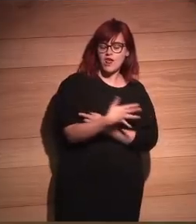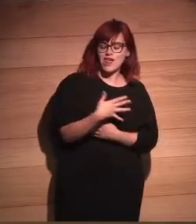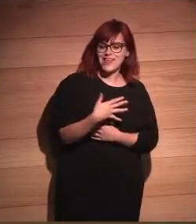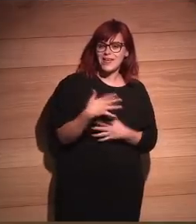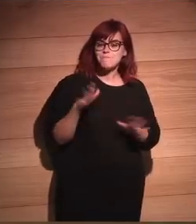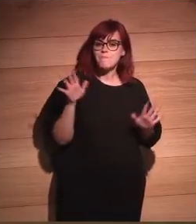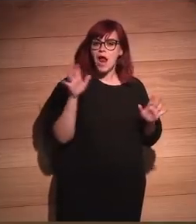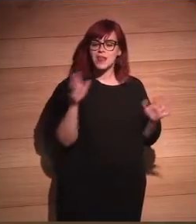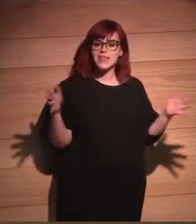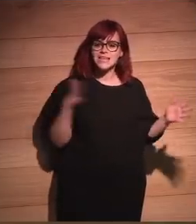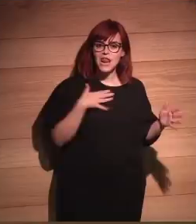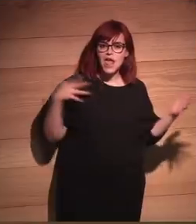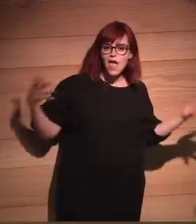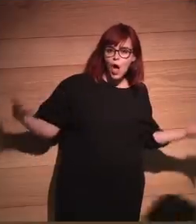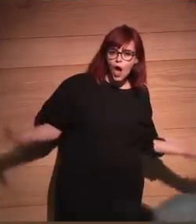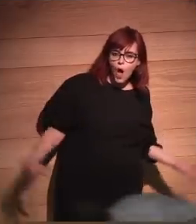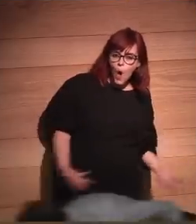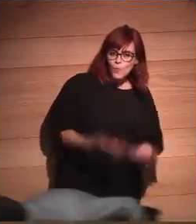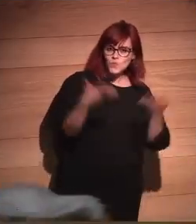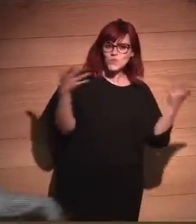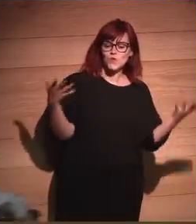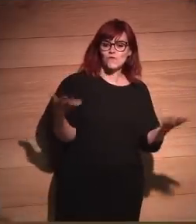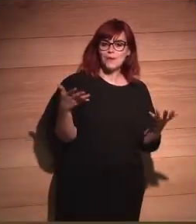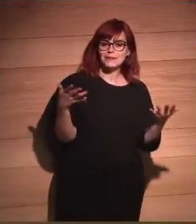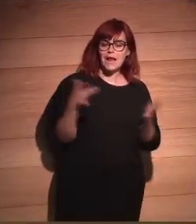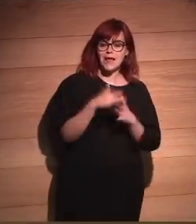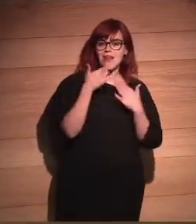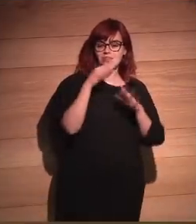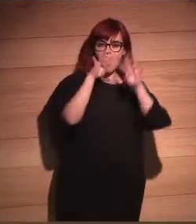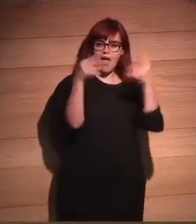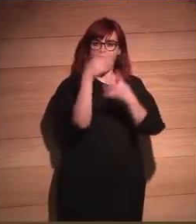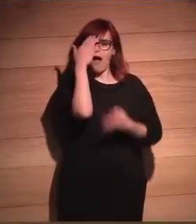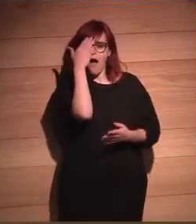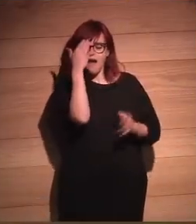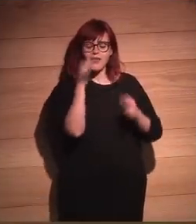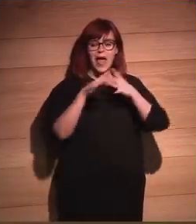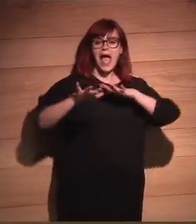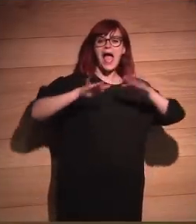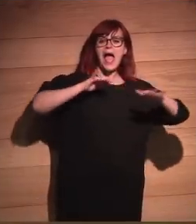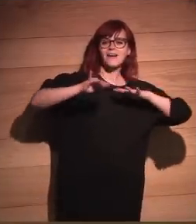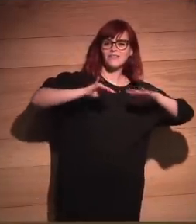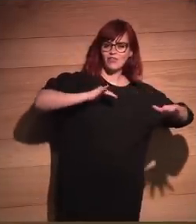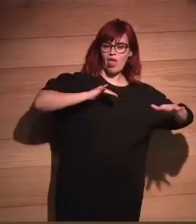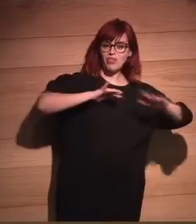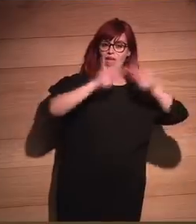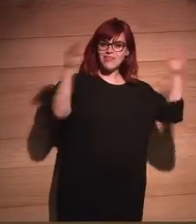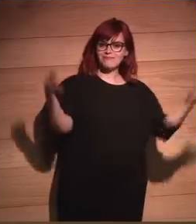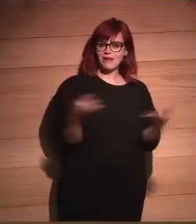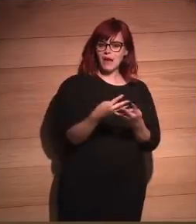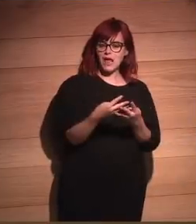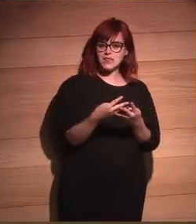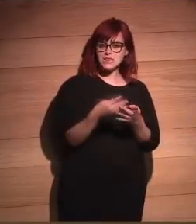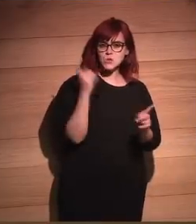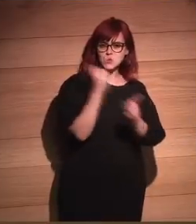se trata de fomentar a través precisamente de estos hackers y de esta actividad en el